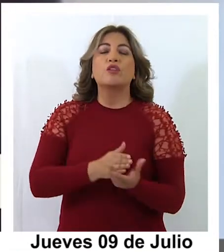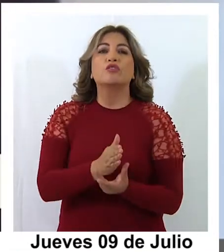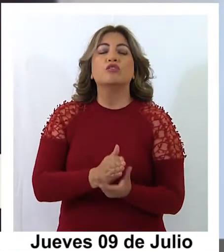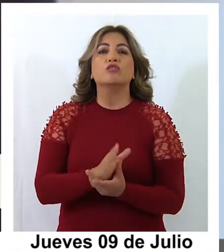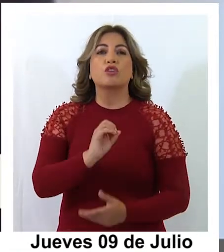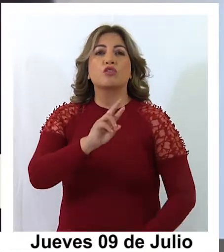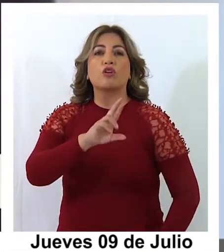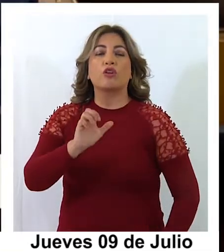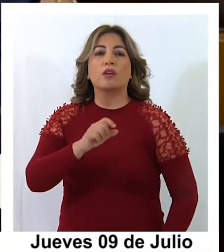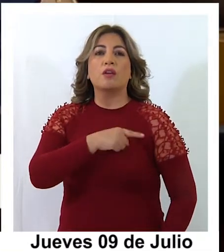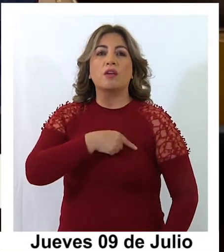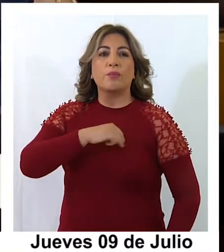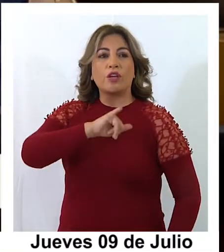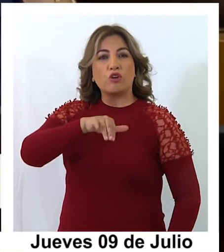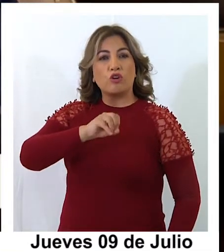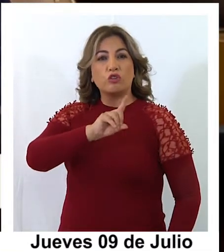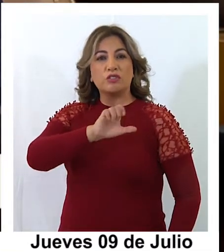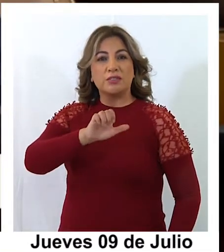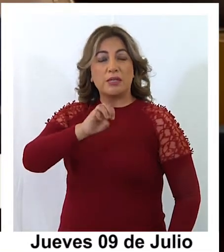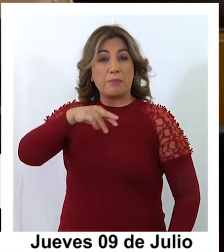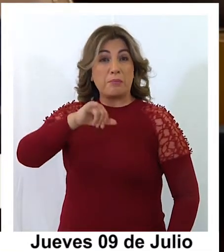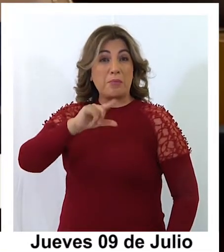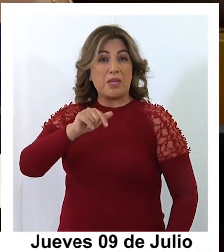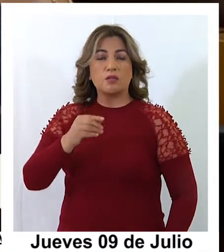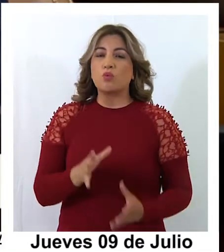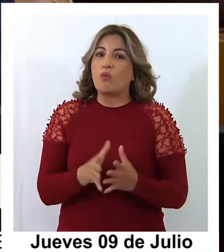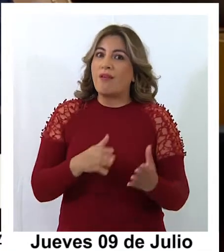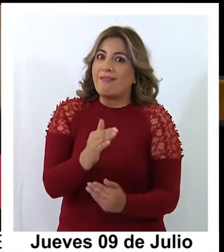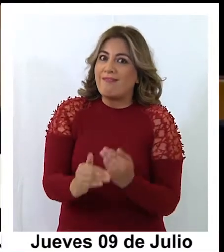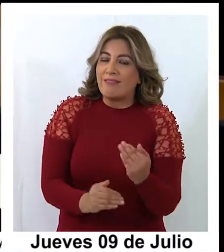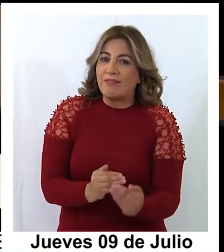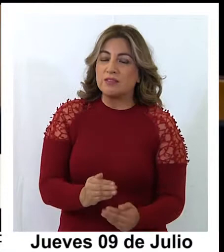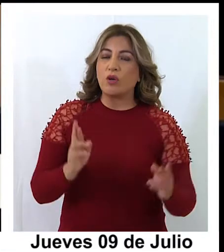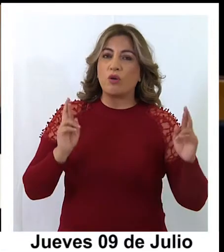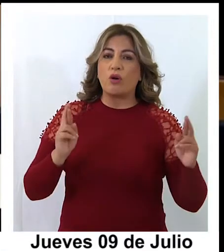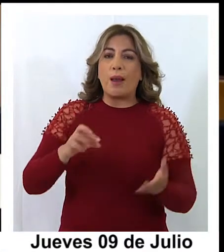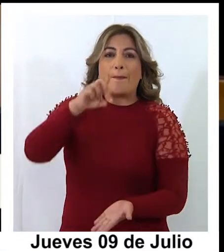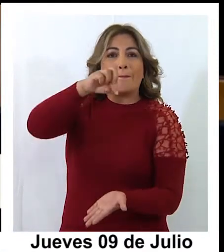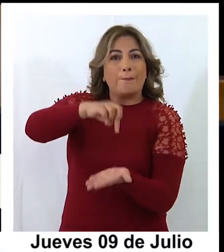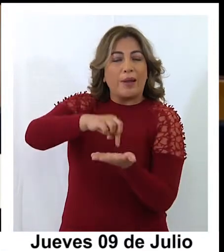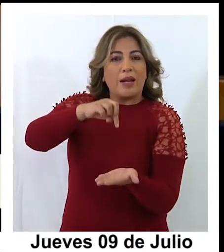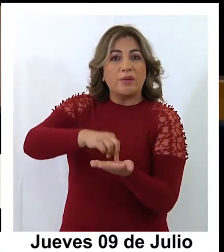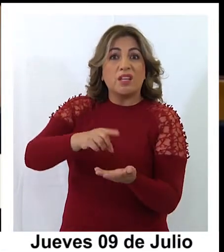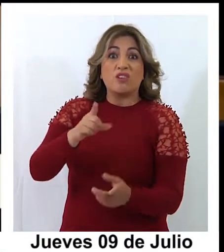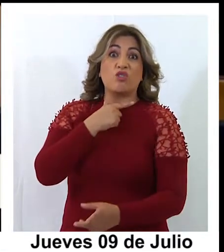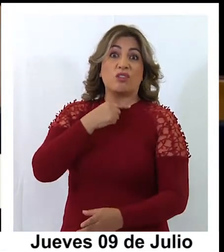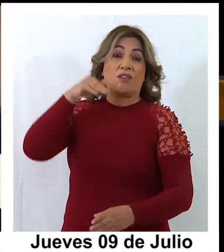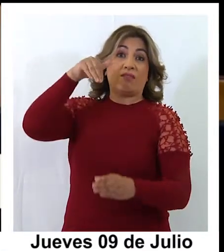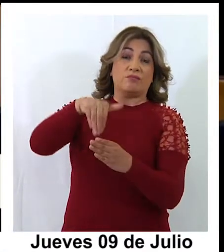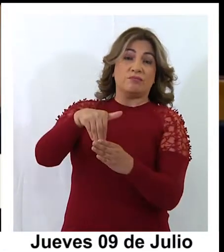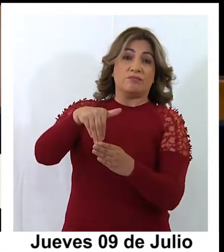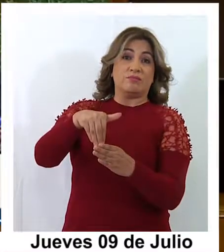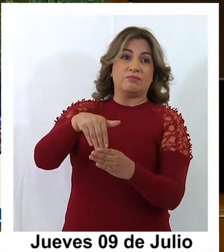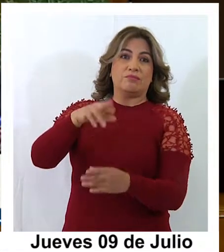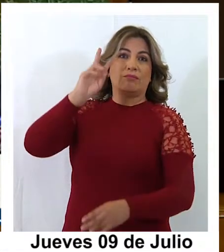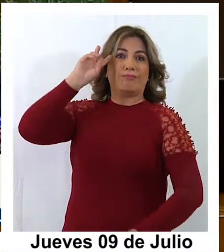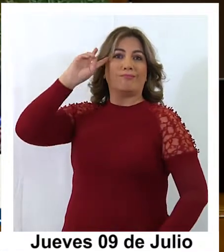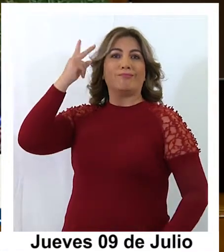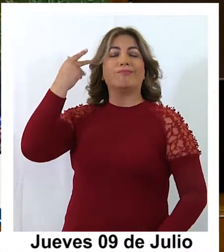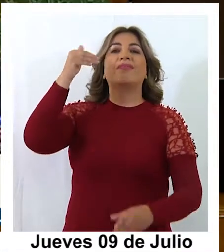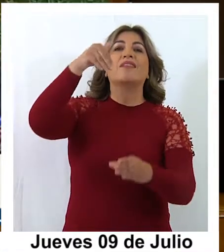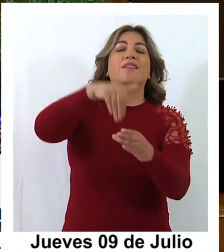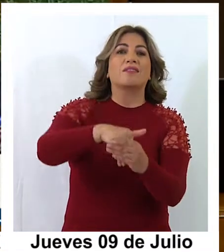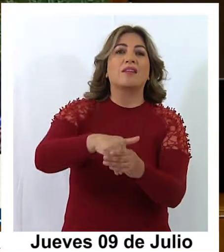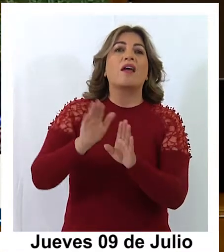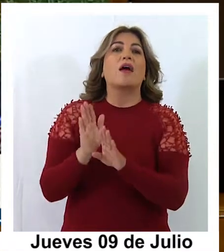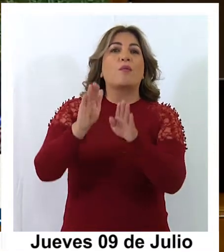regional, José Miguel Carvajal, expresó que este es un gran avance y que espera que los parlamentarios que se abstuvieron cambien su voto y